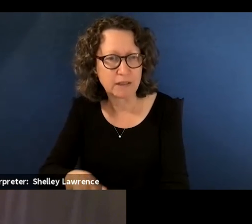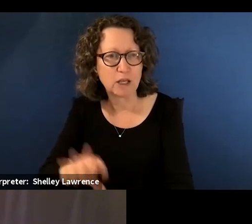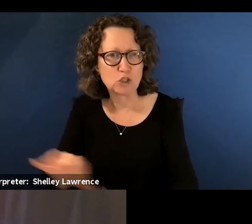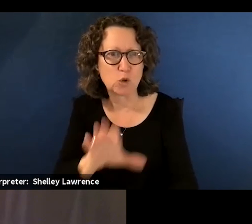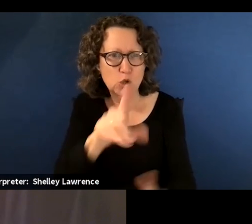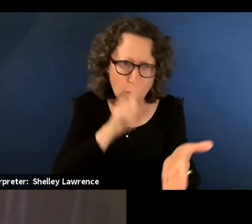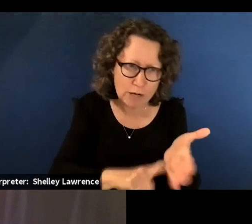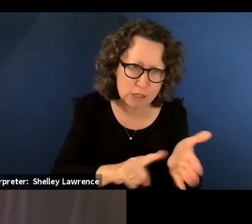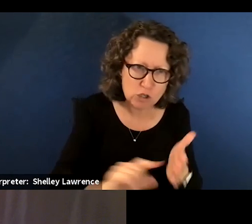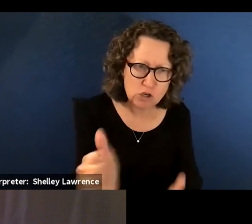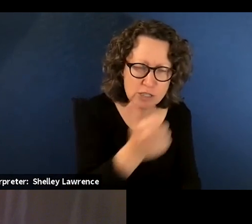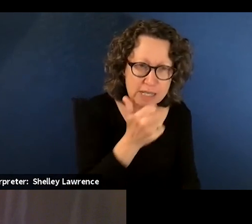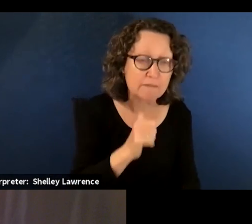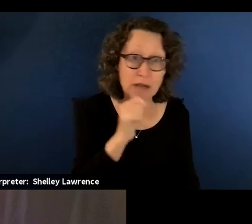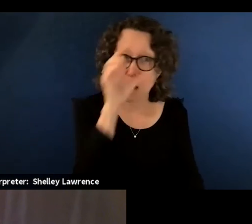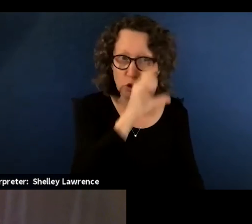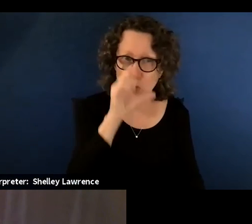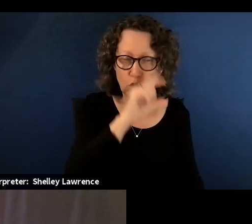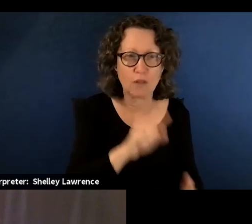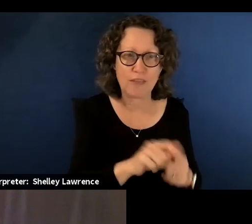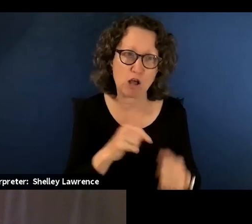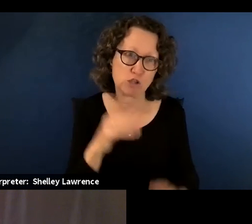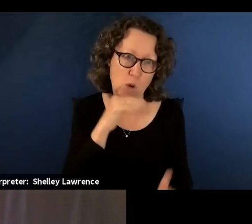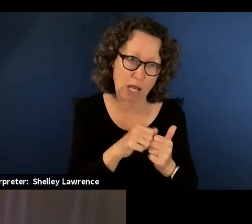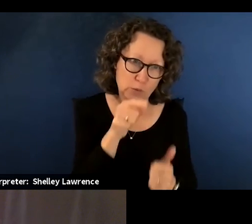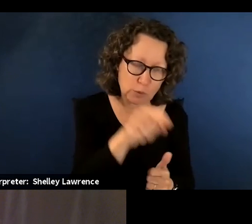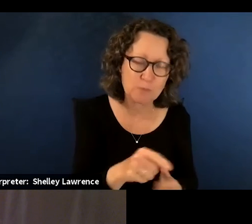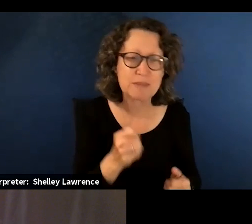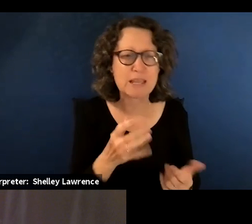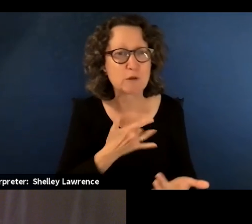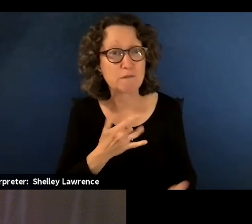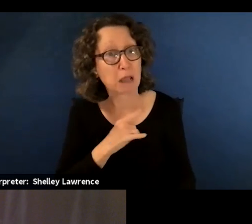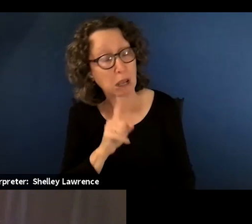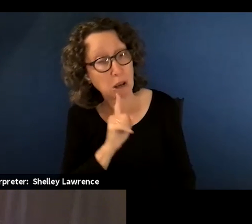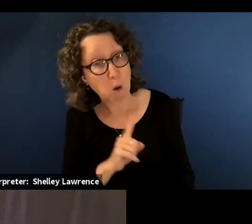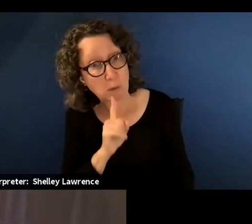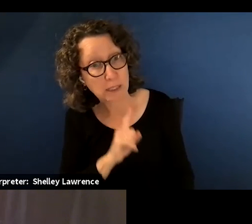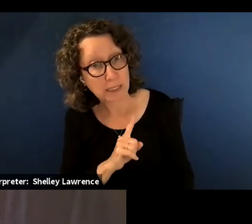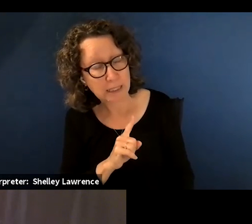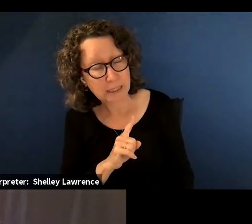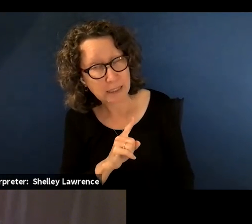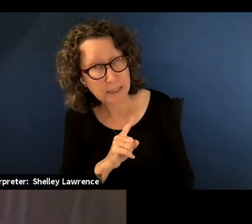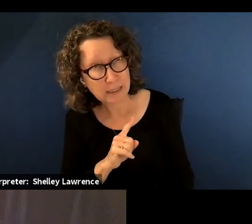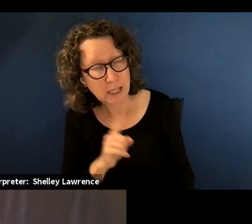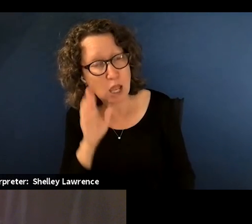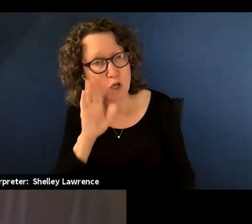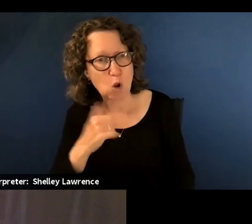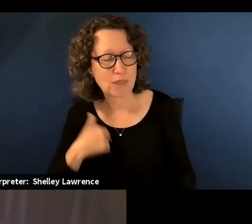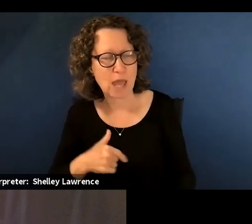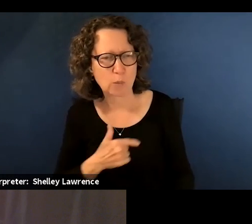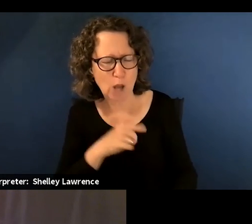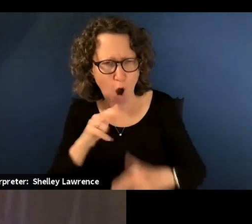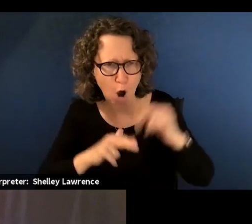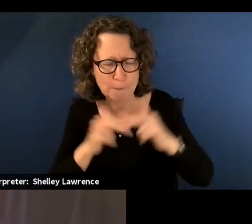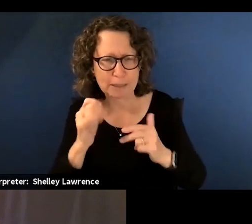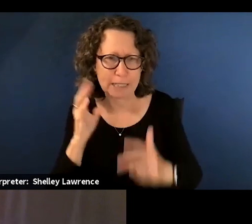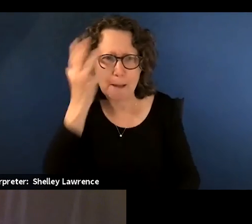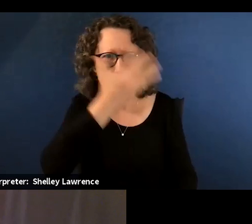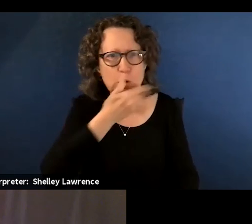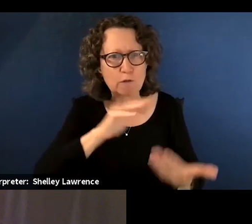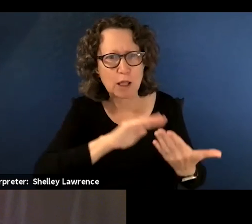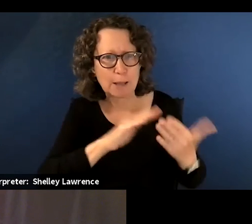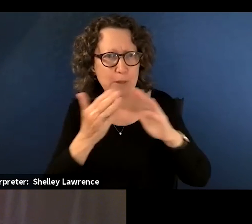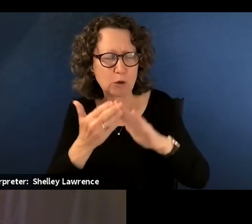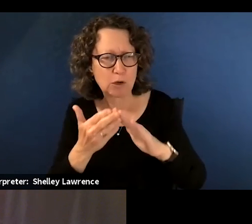televisión y hagan su propia investigación, no en Google, porque Google también miente. Si usted se siente solo en su decisión, sepa que